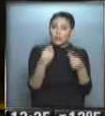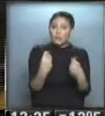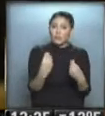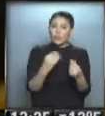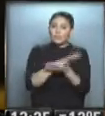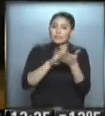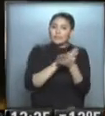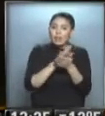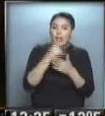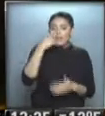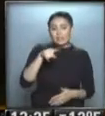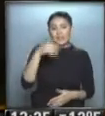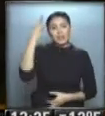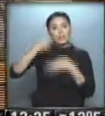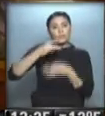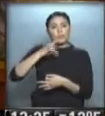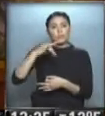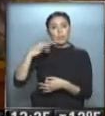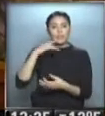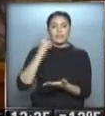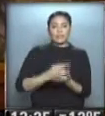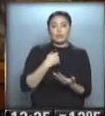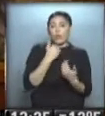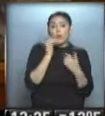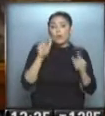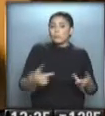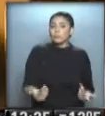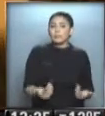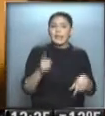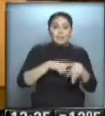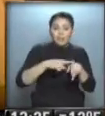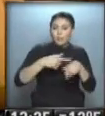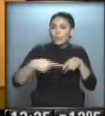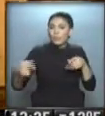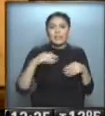resolución definitiva que tiene que tomar la Corte, que por supuesto yo no sé cuál es, dicen los tiempos que lo van a hacer.